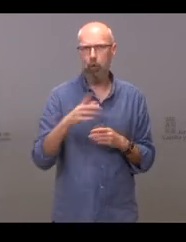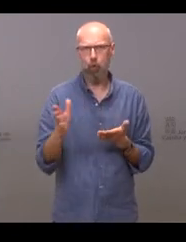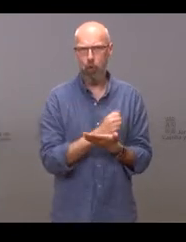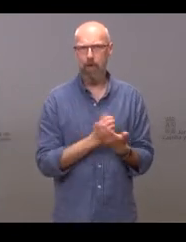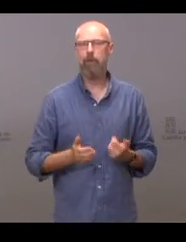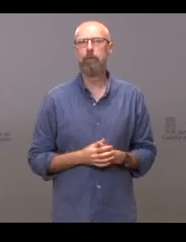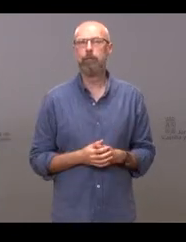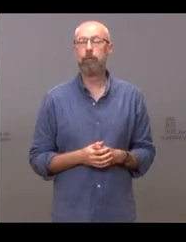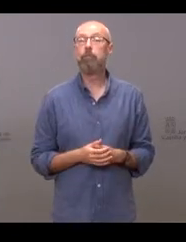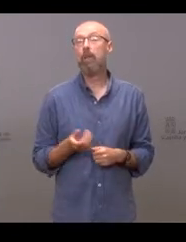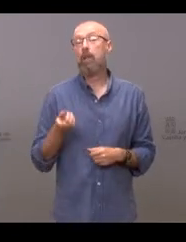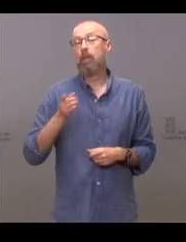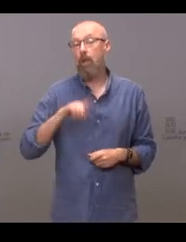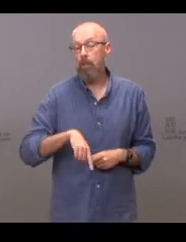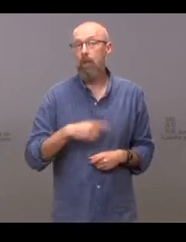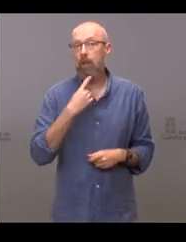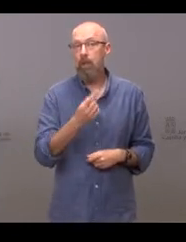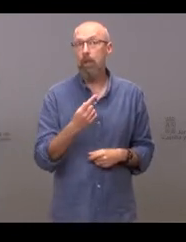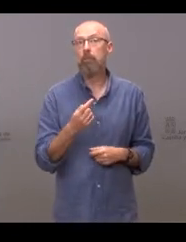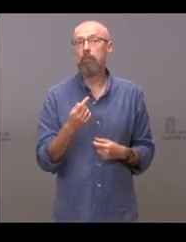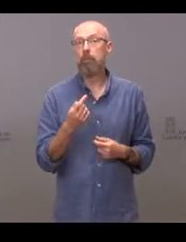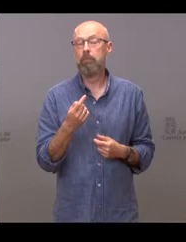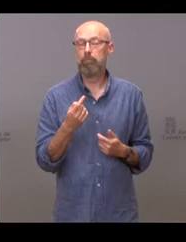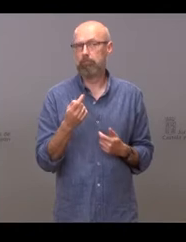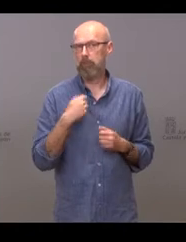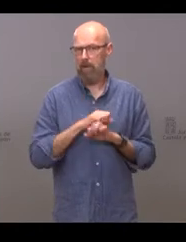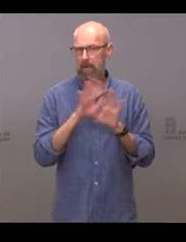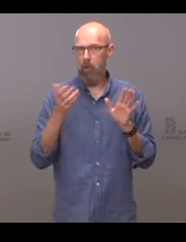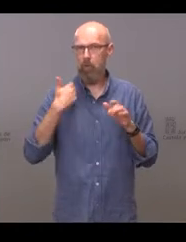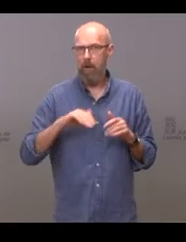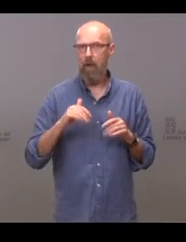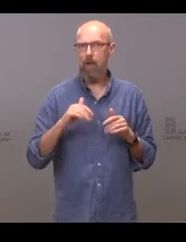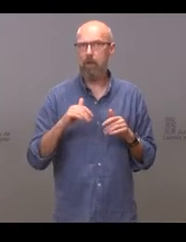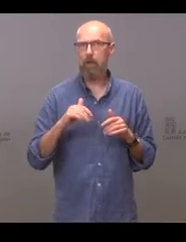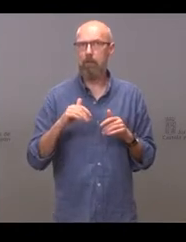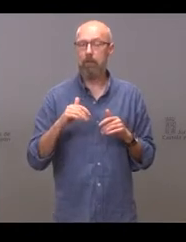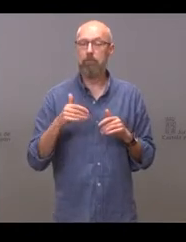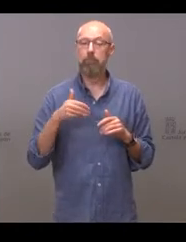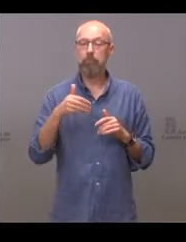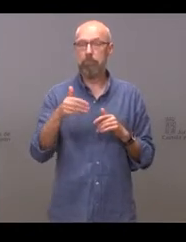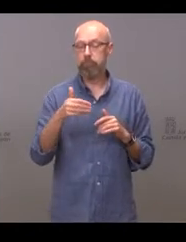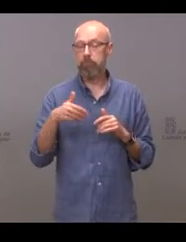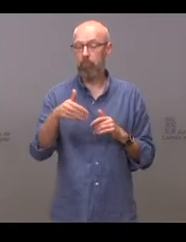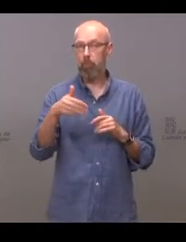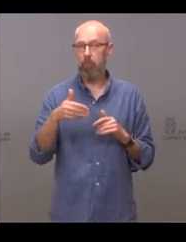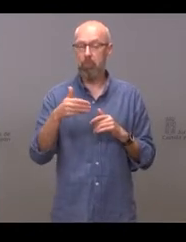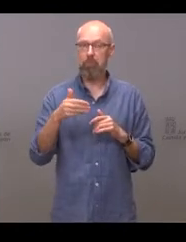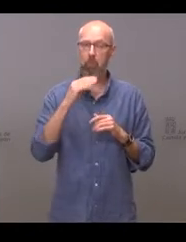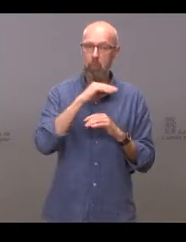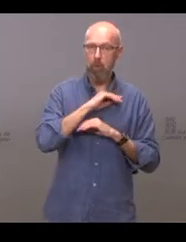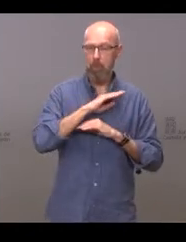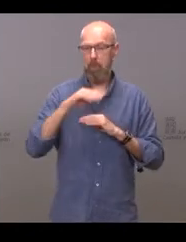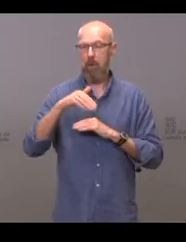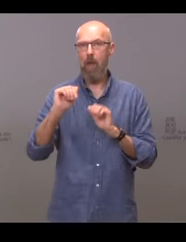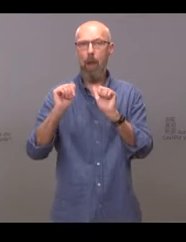se atisba o se anuncia o se pone negro sobre blanco sobre las que empezaríamos el mes de octubre por lo tanto bueno pues el